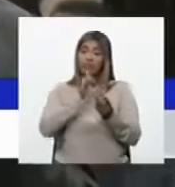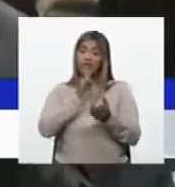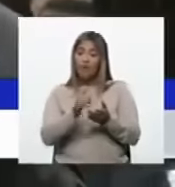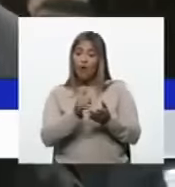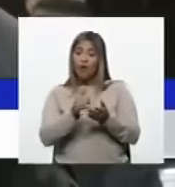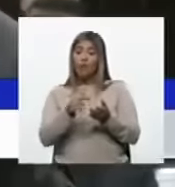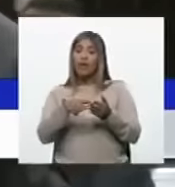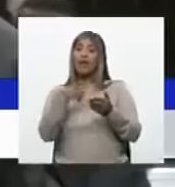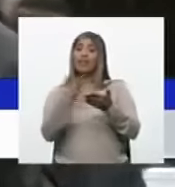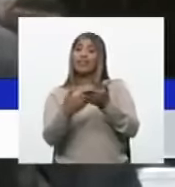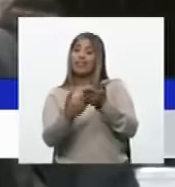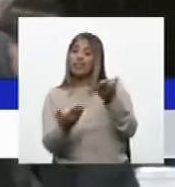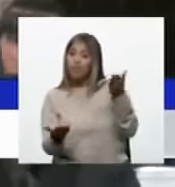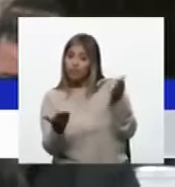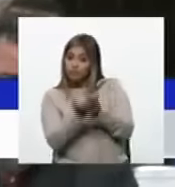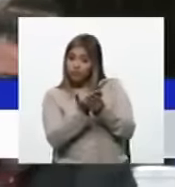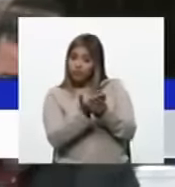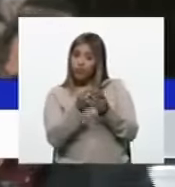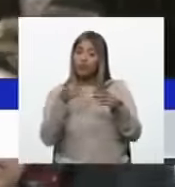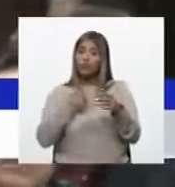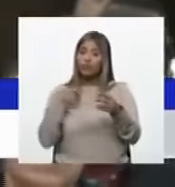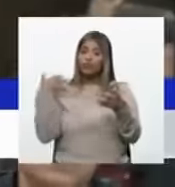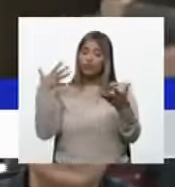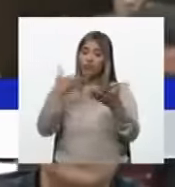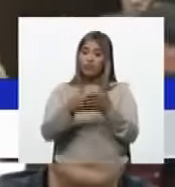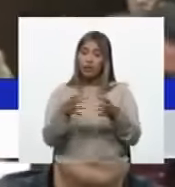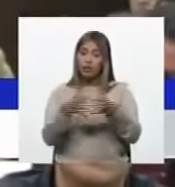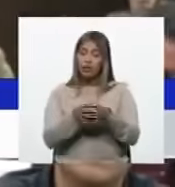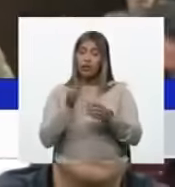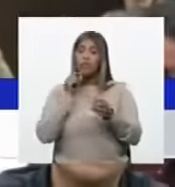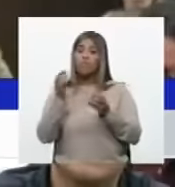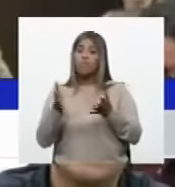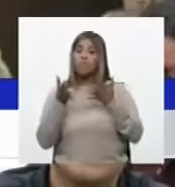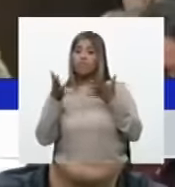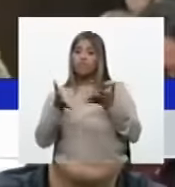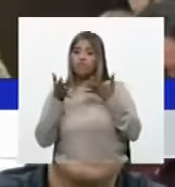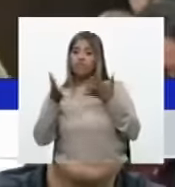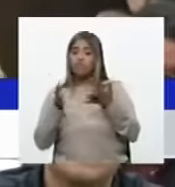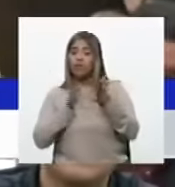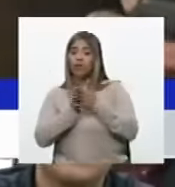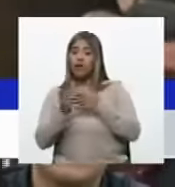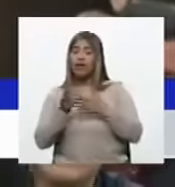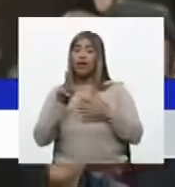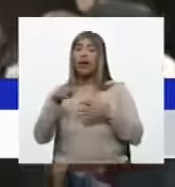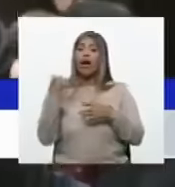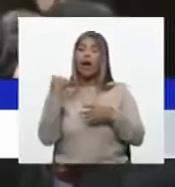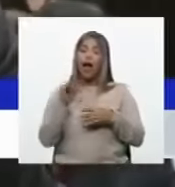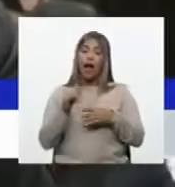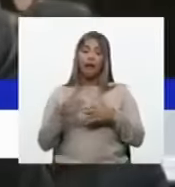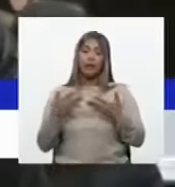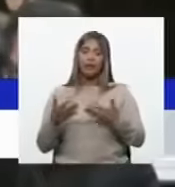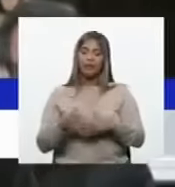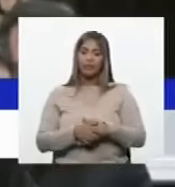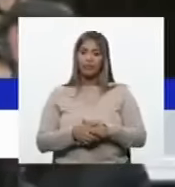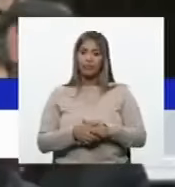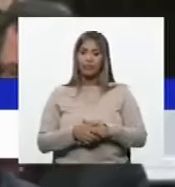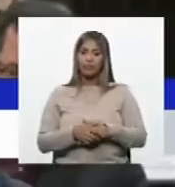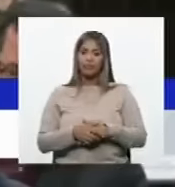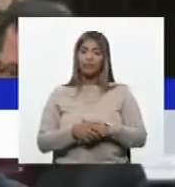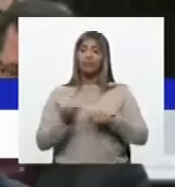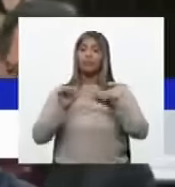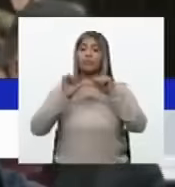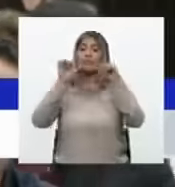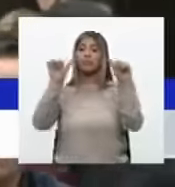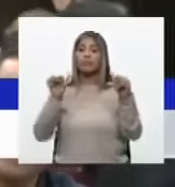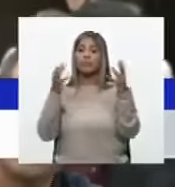respalda, y bueno, fuimos parte de la generación de las sugerencias en cuanto a llevar al sistema